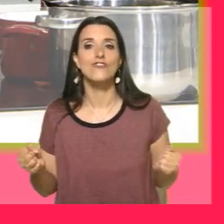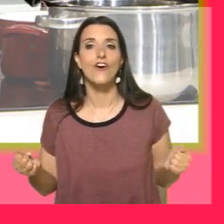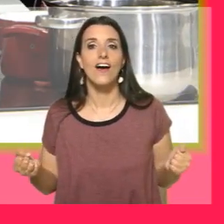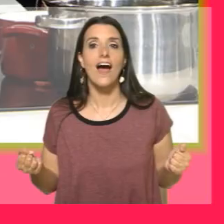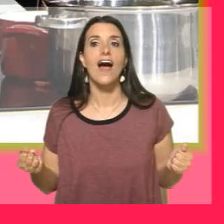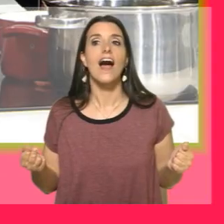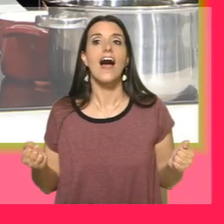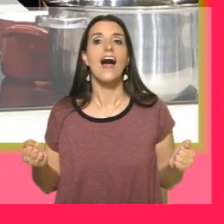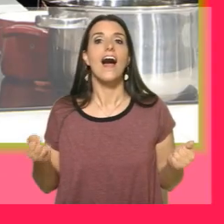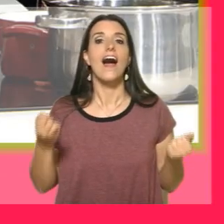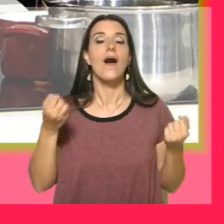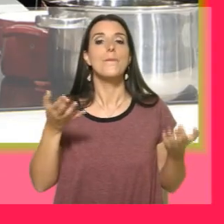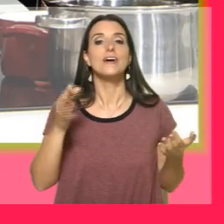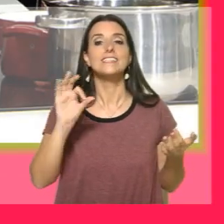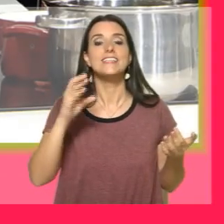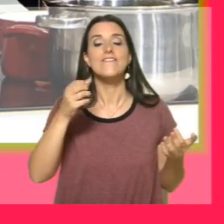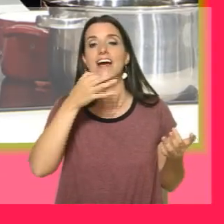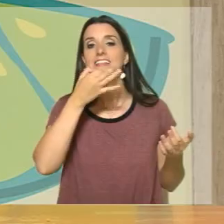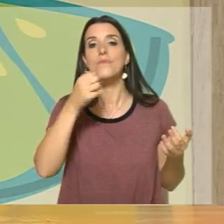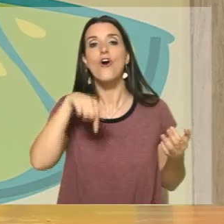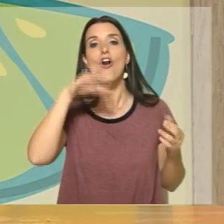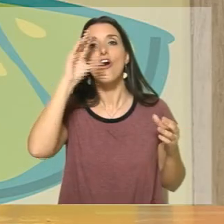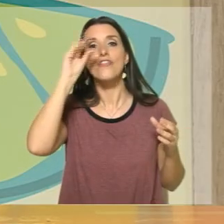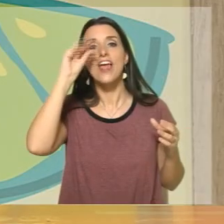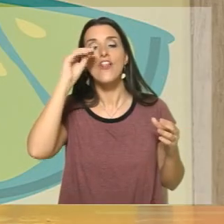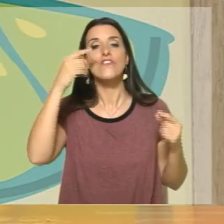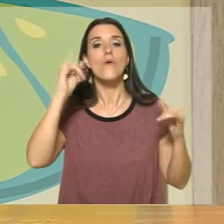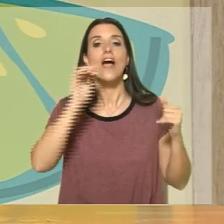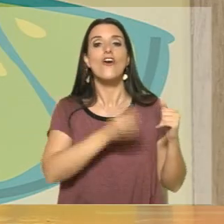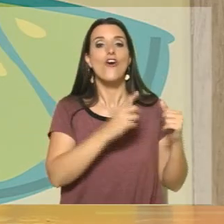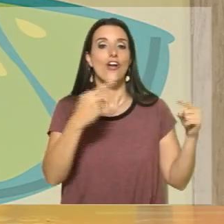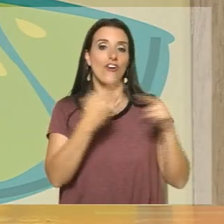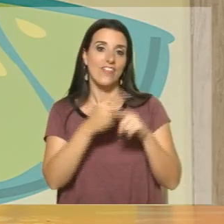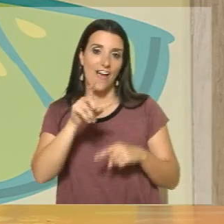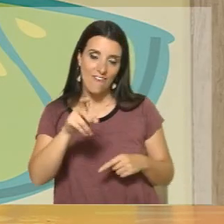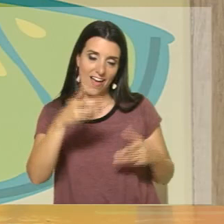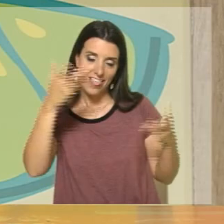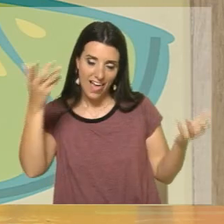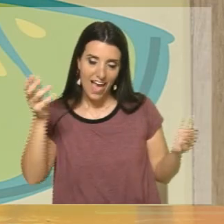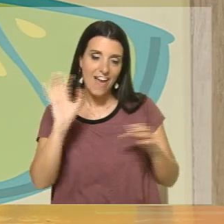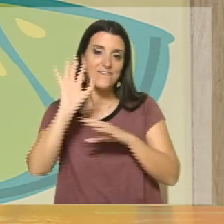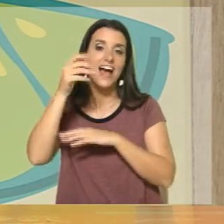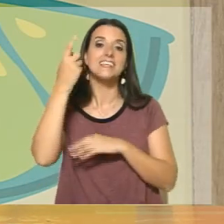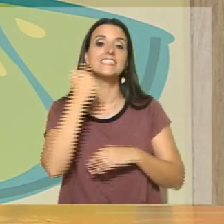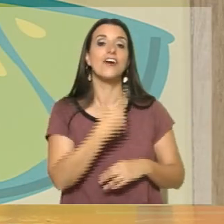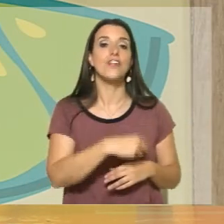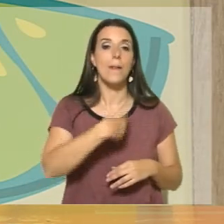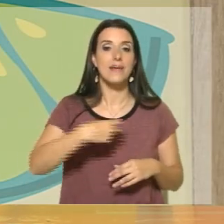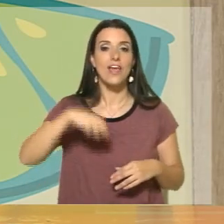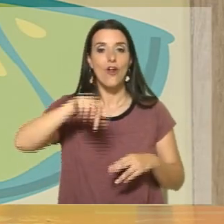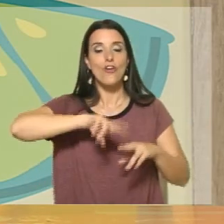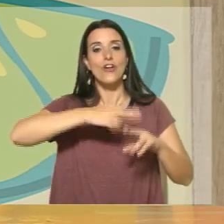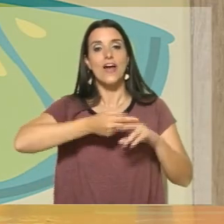nervioso? Pero... Ah, claro, Seba nos dice hoy de noche, porque hoy de noche tenemos clásico, Goes Aguada, ¿eh? Ayer fue Nacional Peñarol, hoy clásico